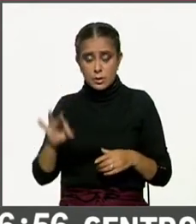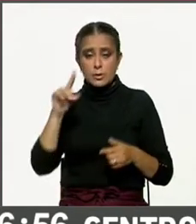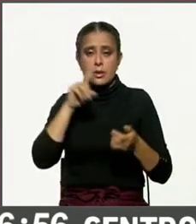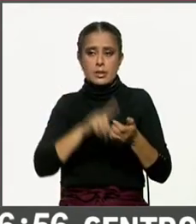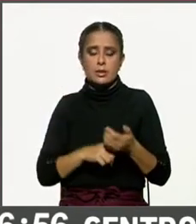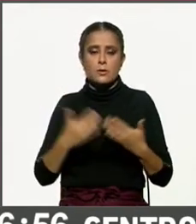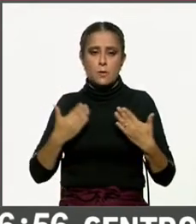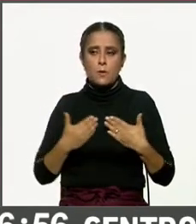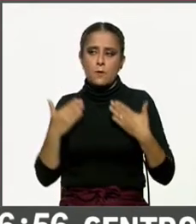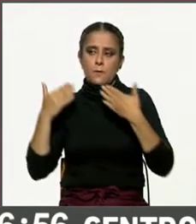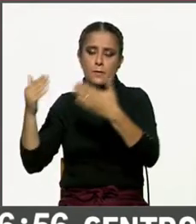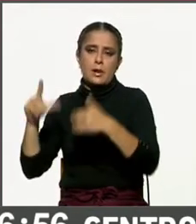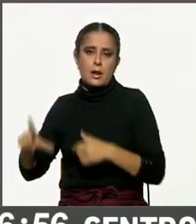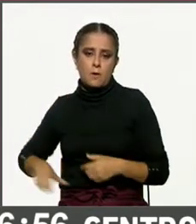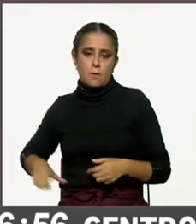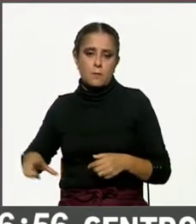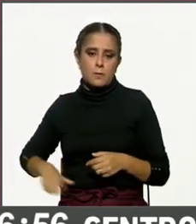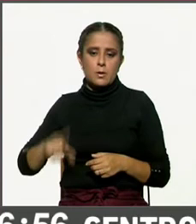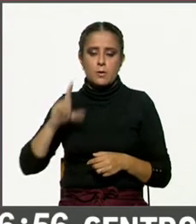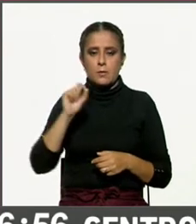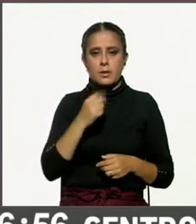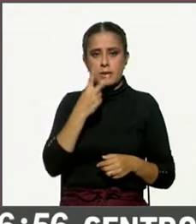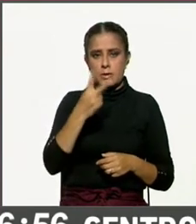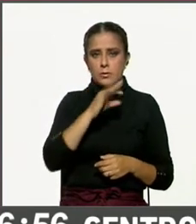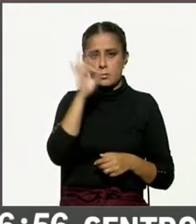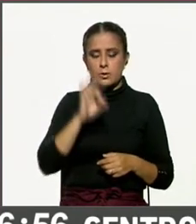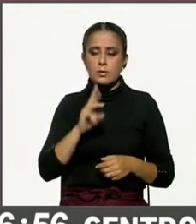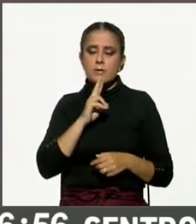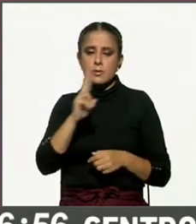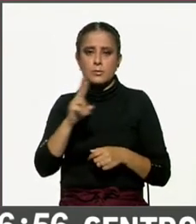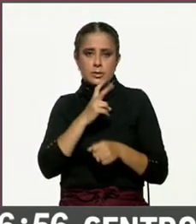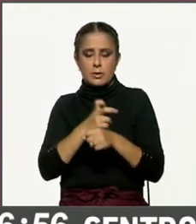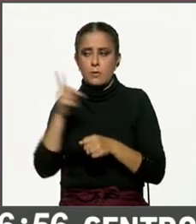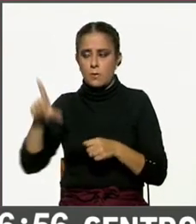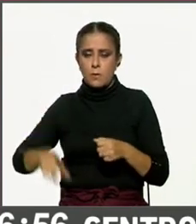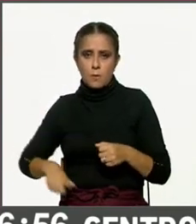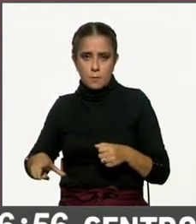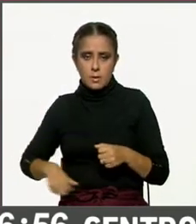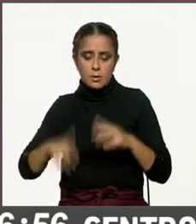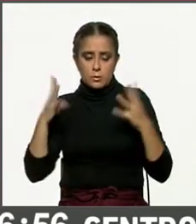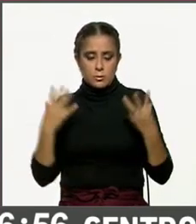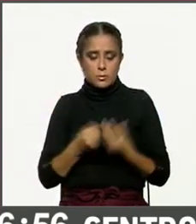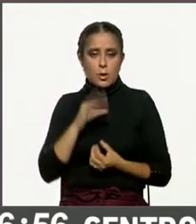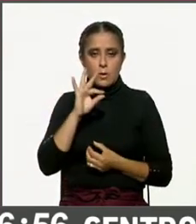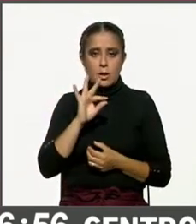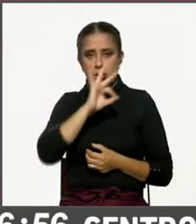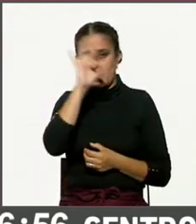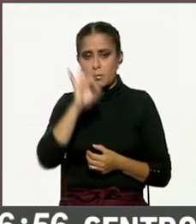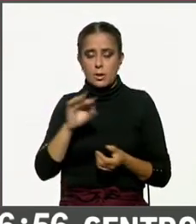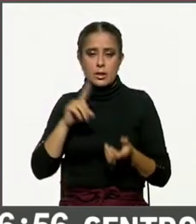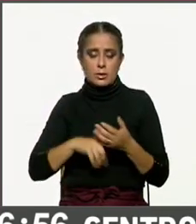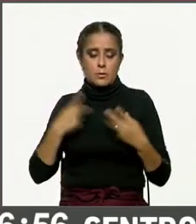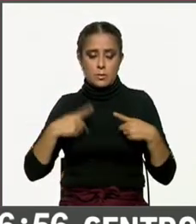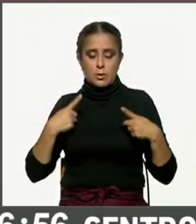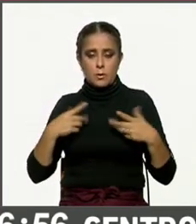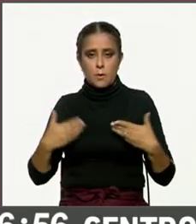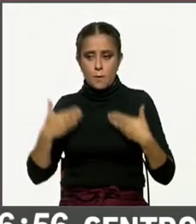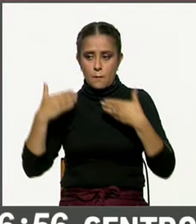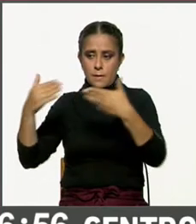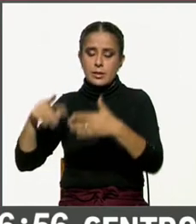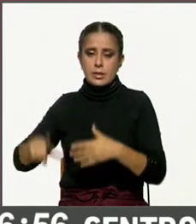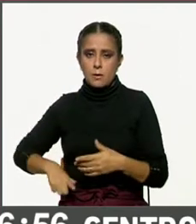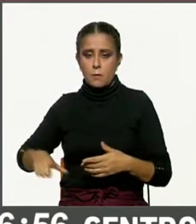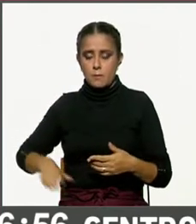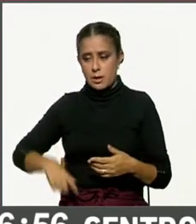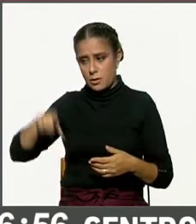respuesta y 22% en segunda. Esto suma 40% de confianza en que sea